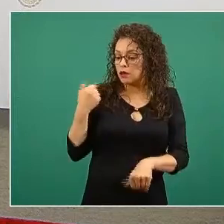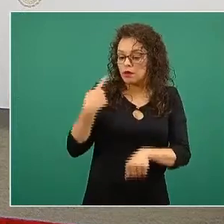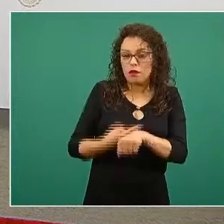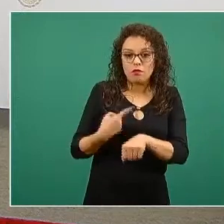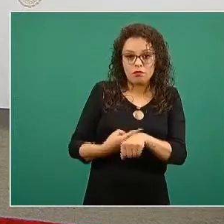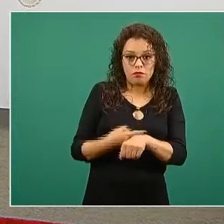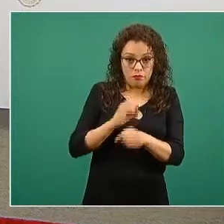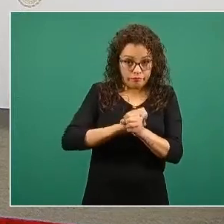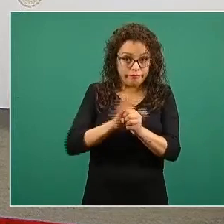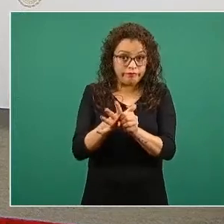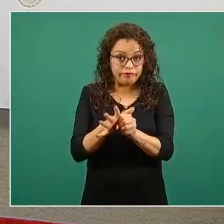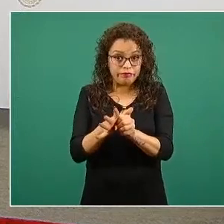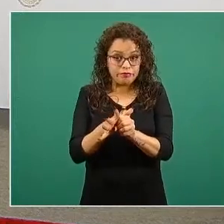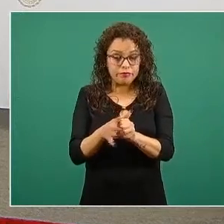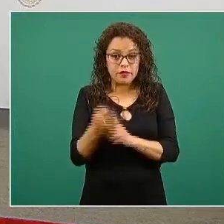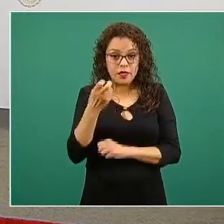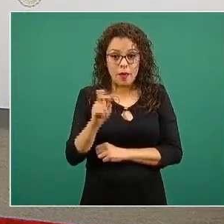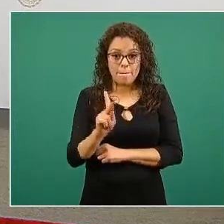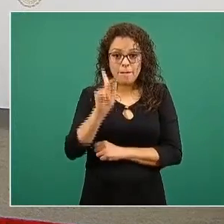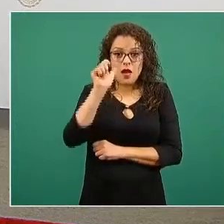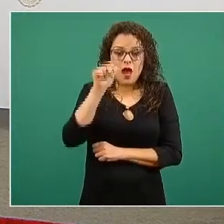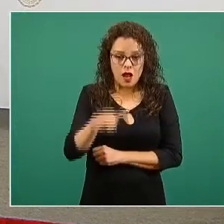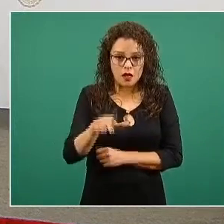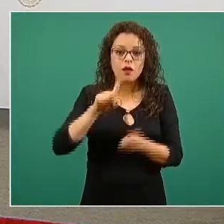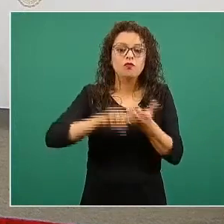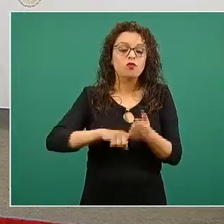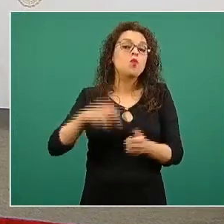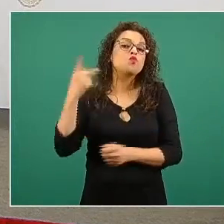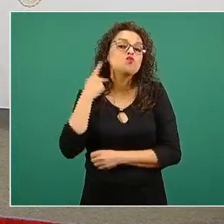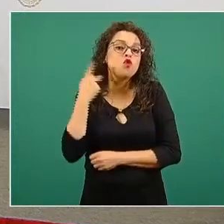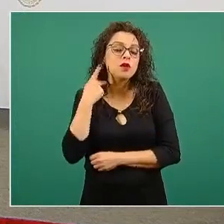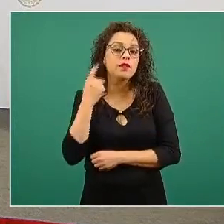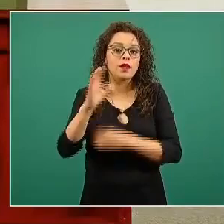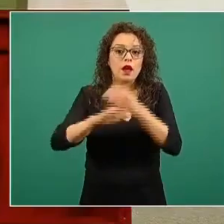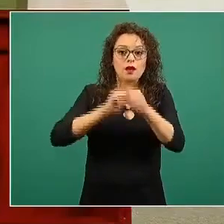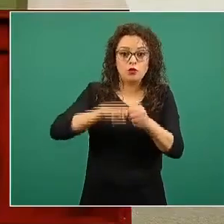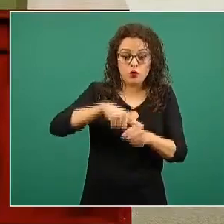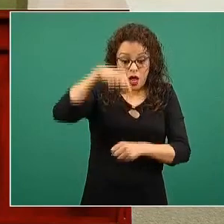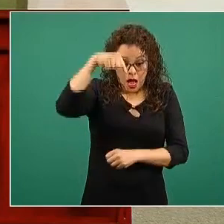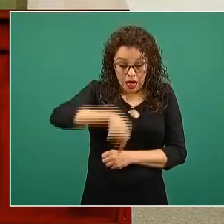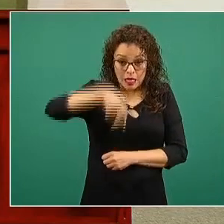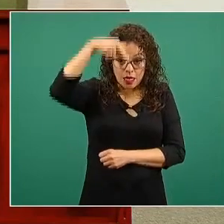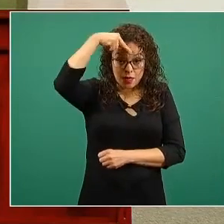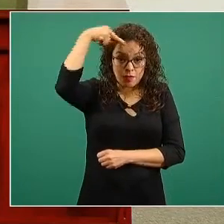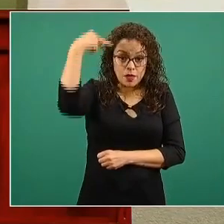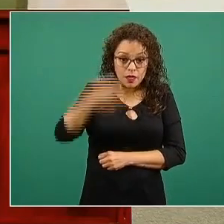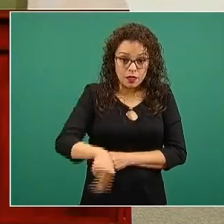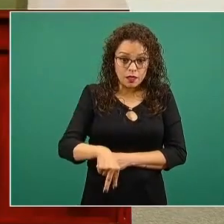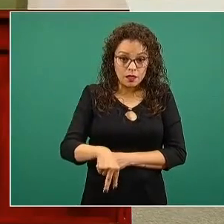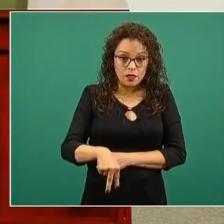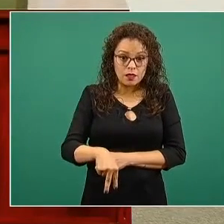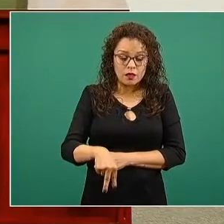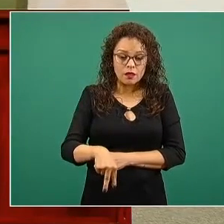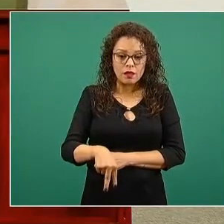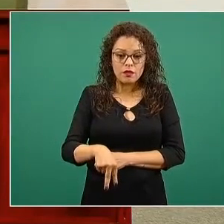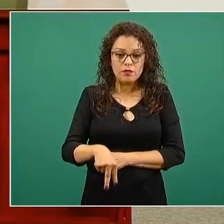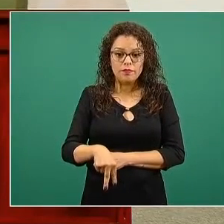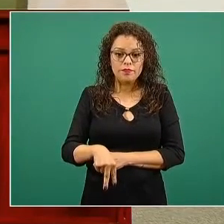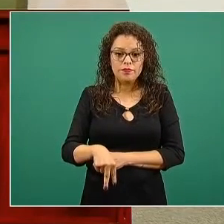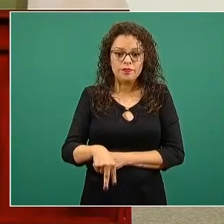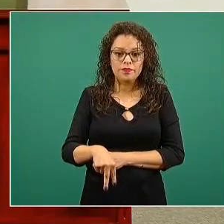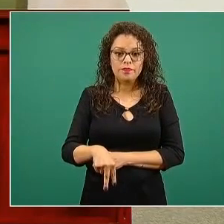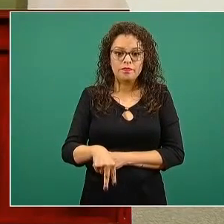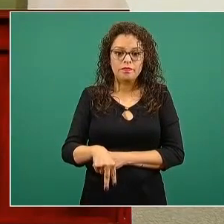el plan nacional, la política nacional en México no lo coloca como un